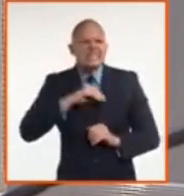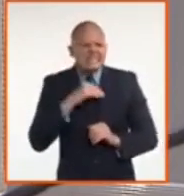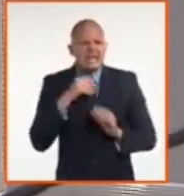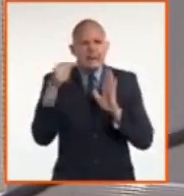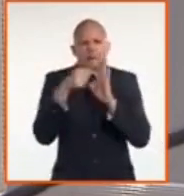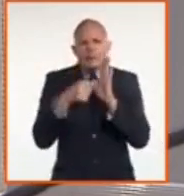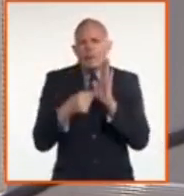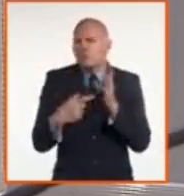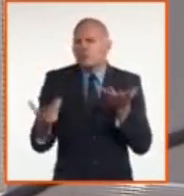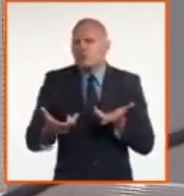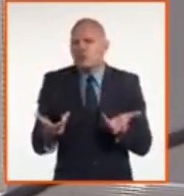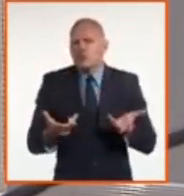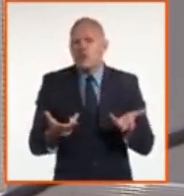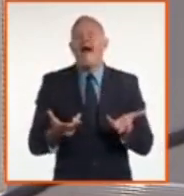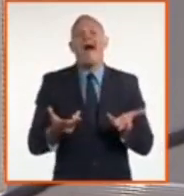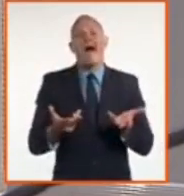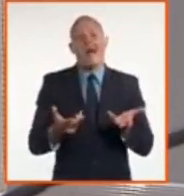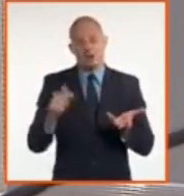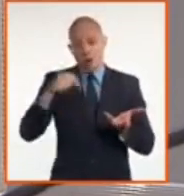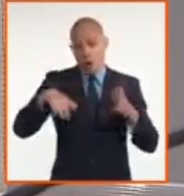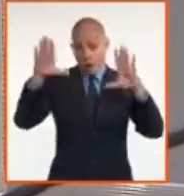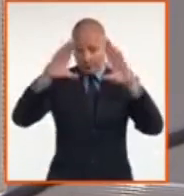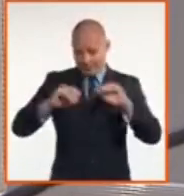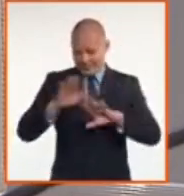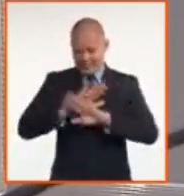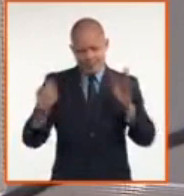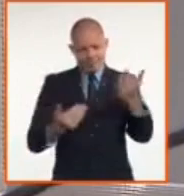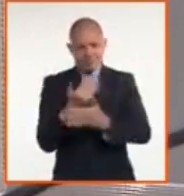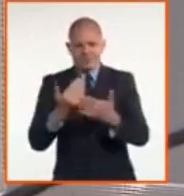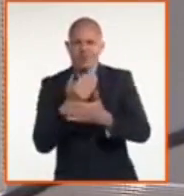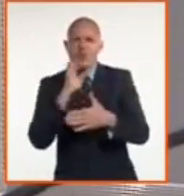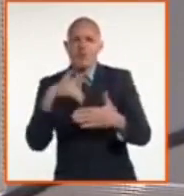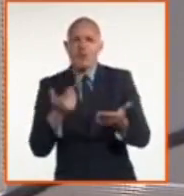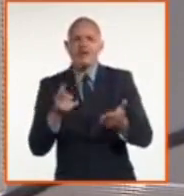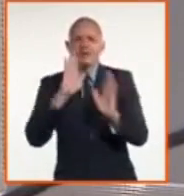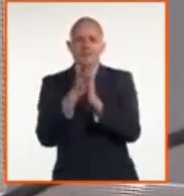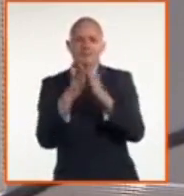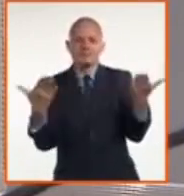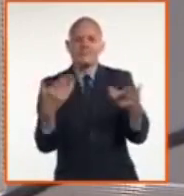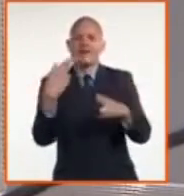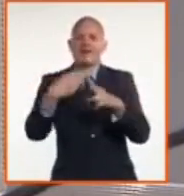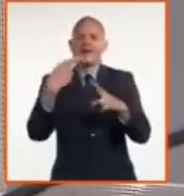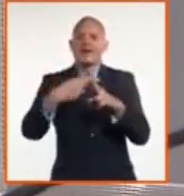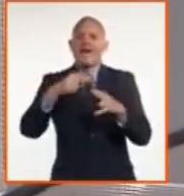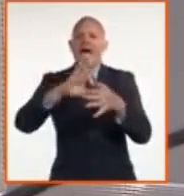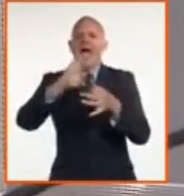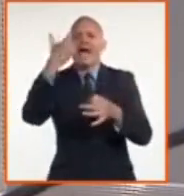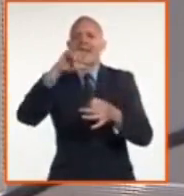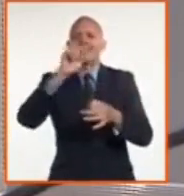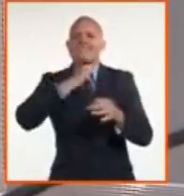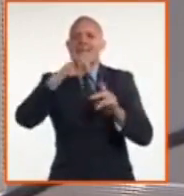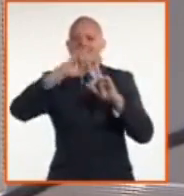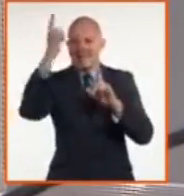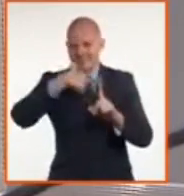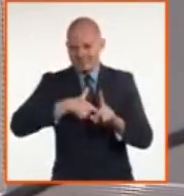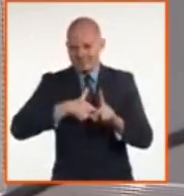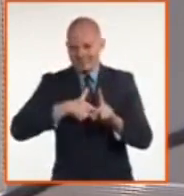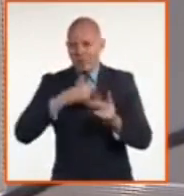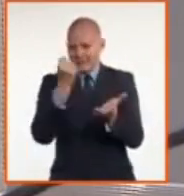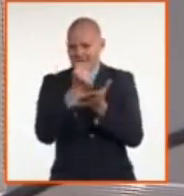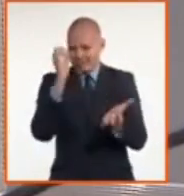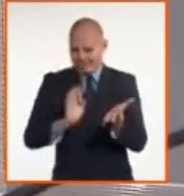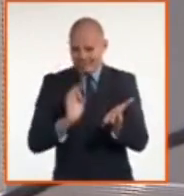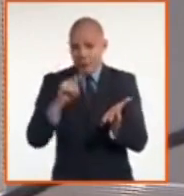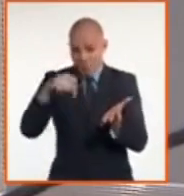qué las instituciones dice la resolución que son las instituciones y cadenas y otros